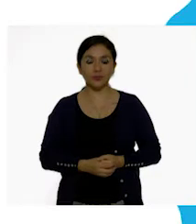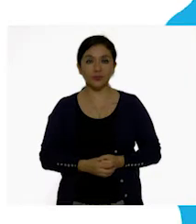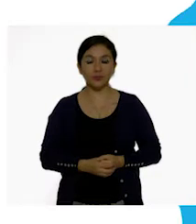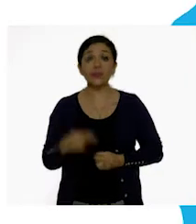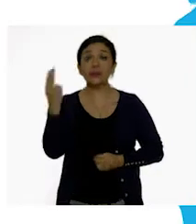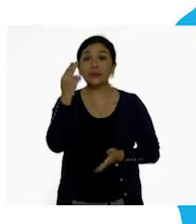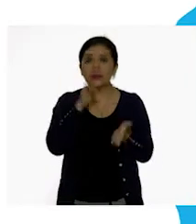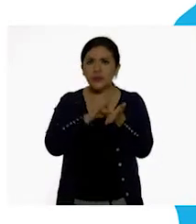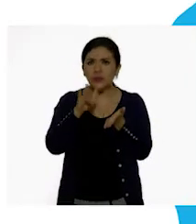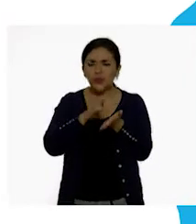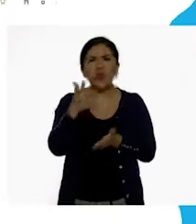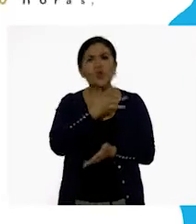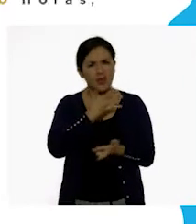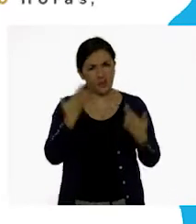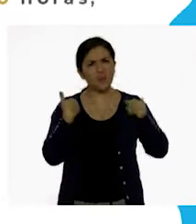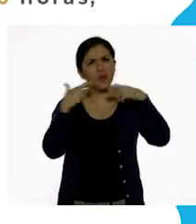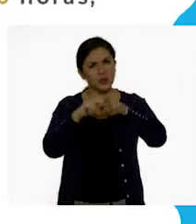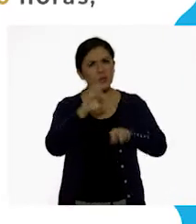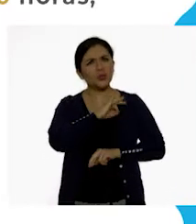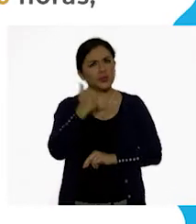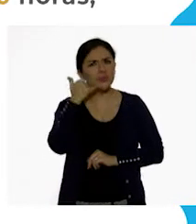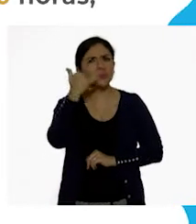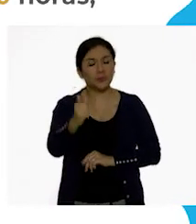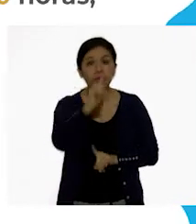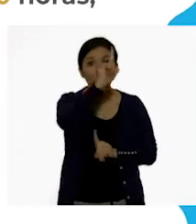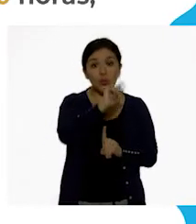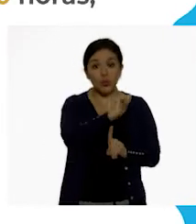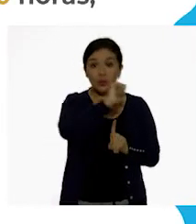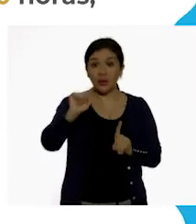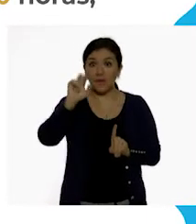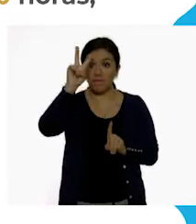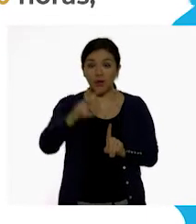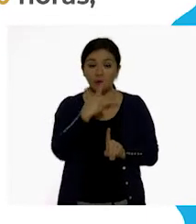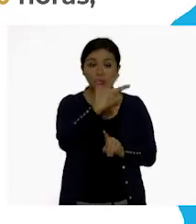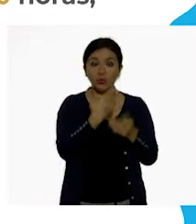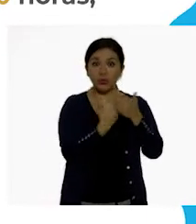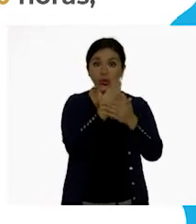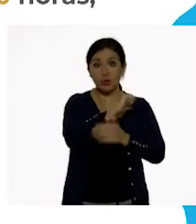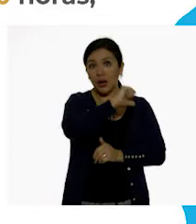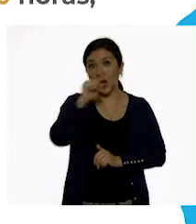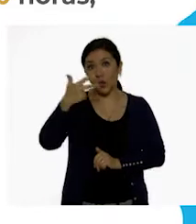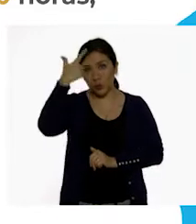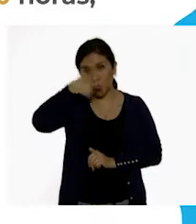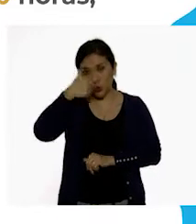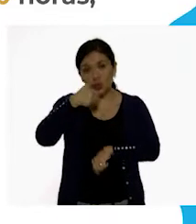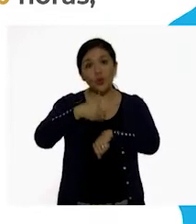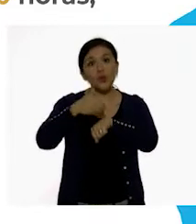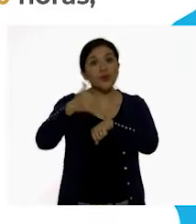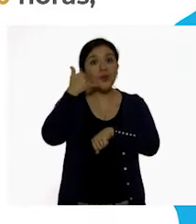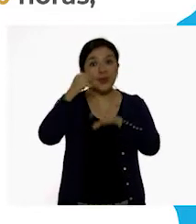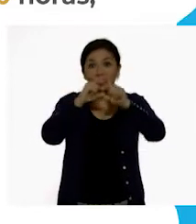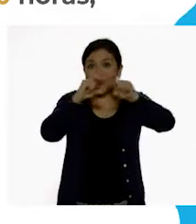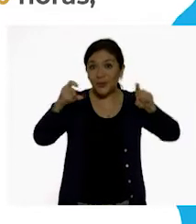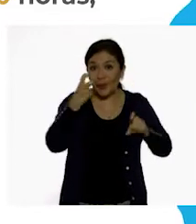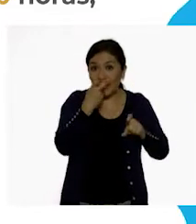Para apoyo pedagógico, hay maestras y maestros de lunes a viernes de 8 a 20 horas en el teléfono